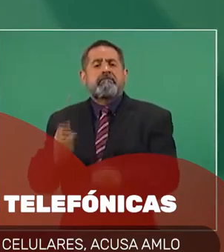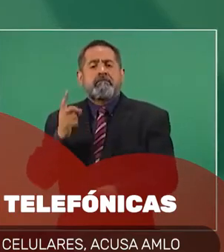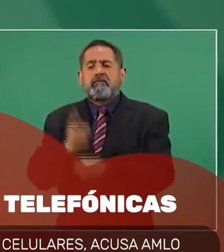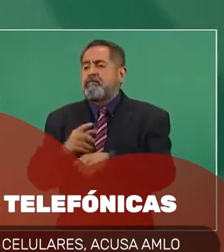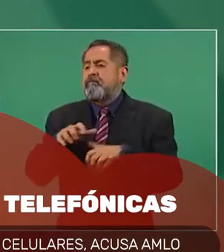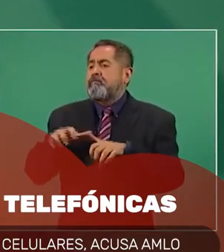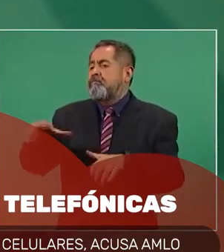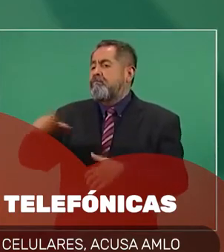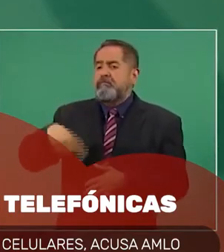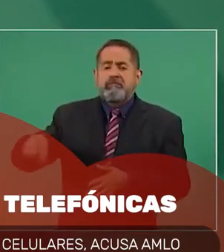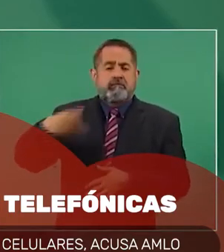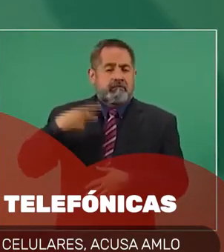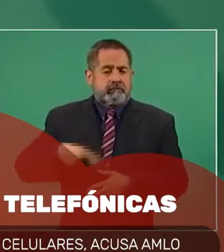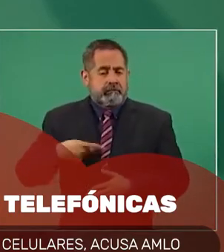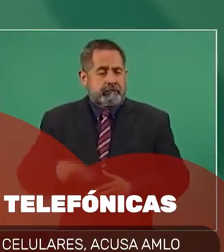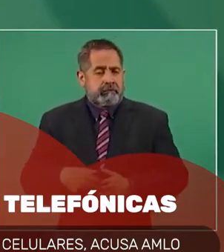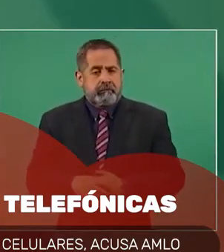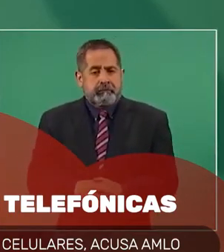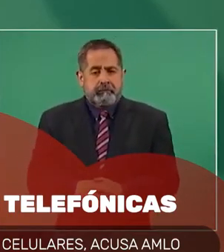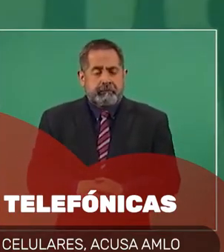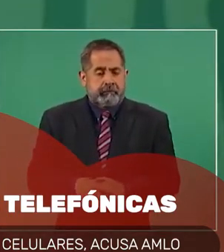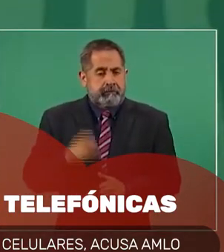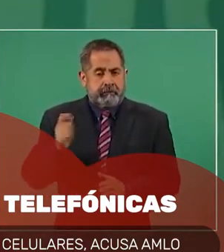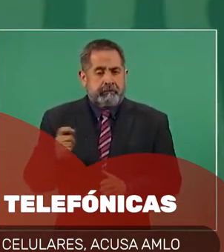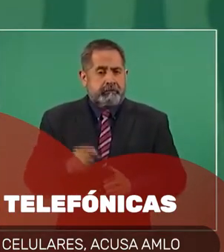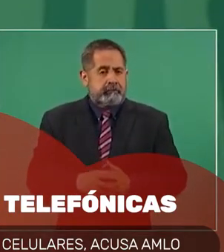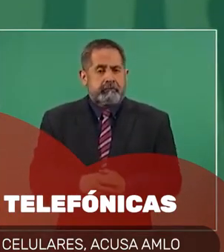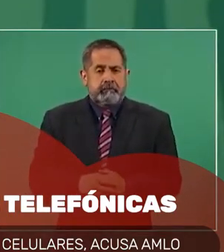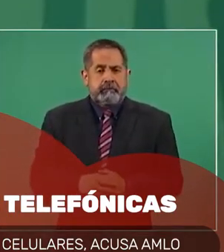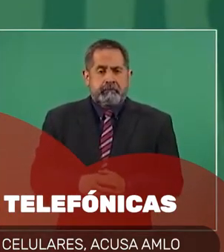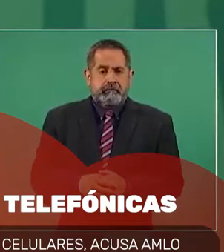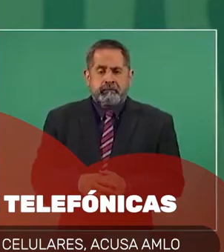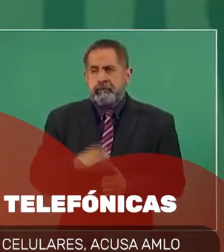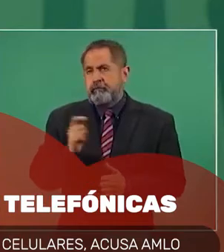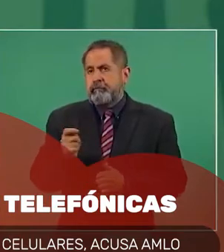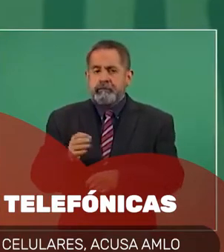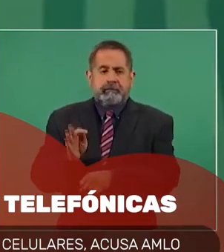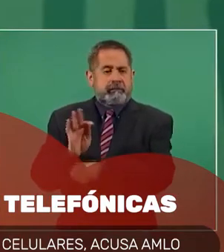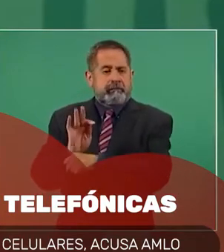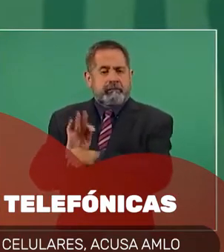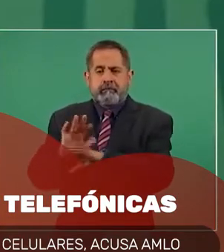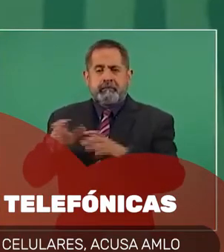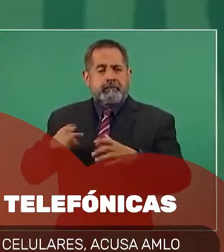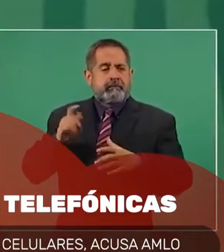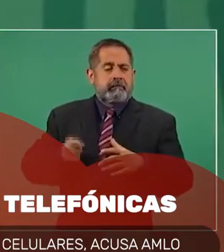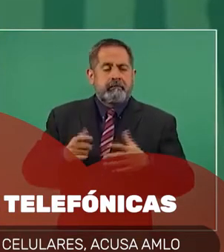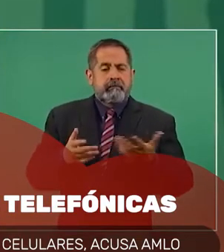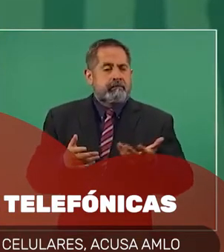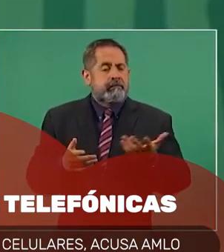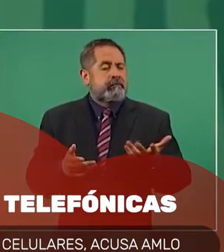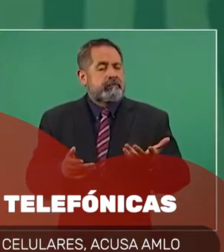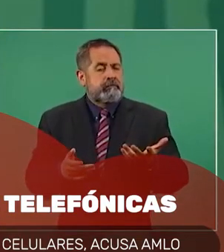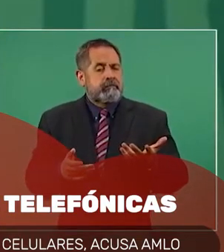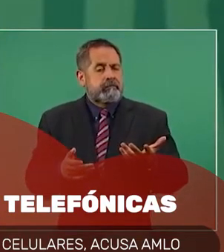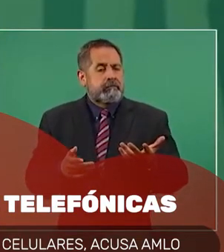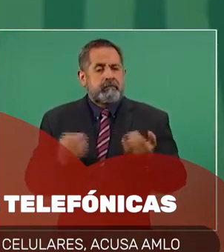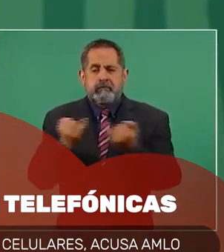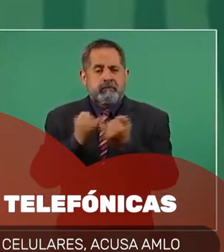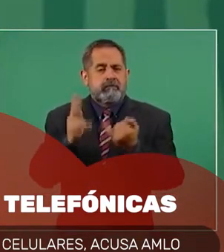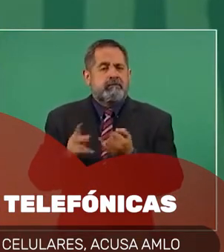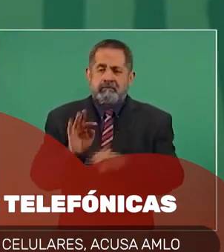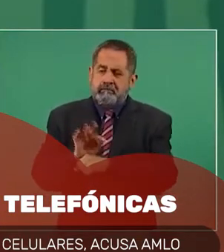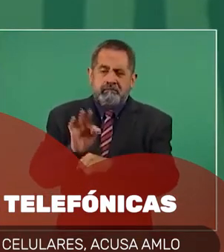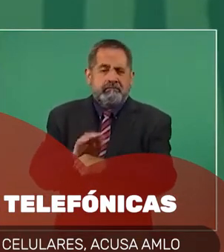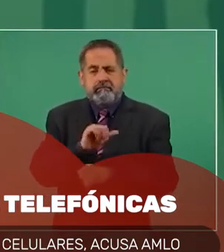mercantil pasa a segundo plano y que dichas compañías actúan con hipocresía porque para contratar un servicio de telefonía piden esos datos, igual que